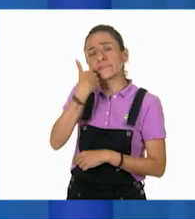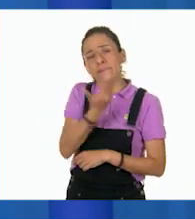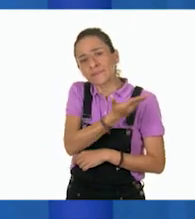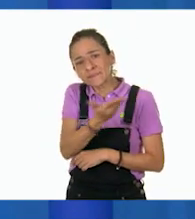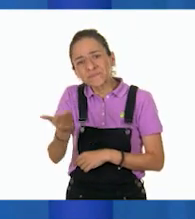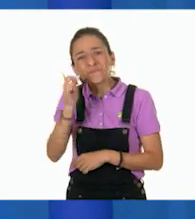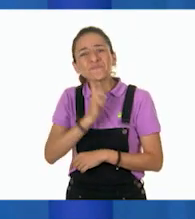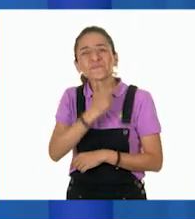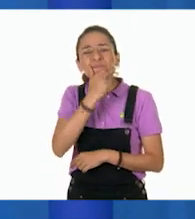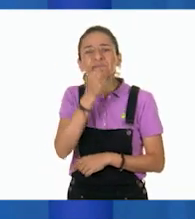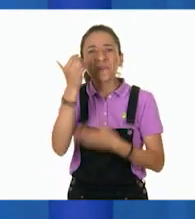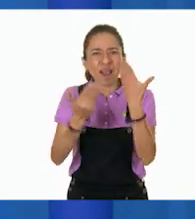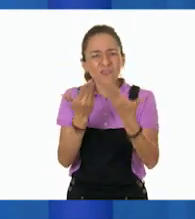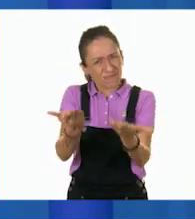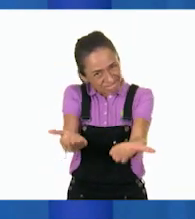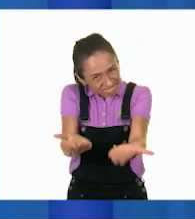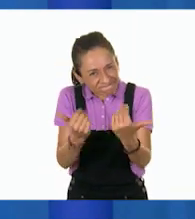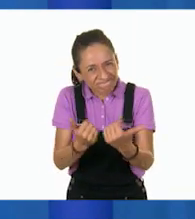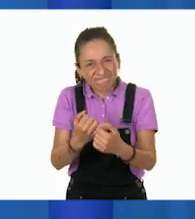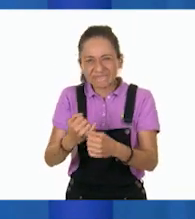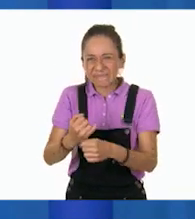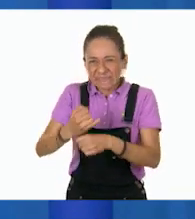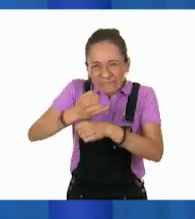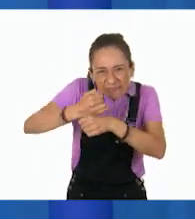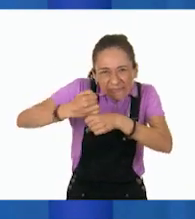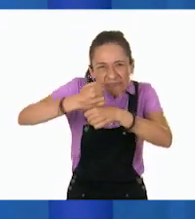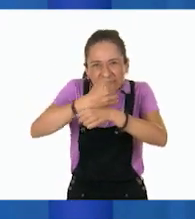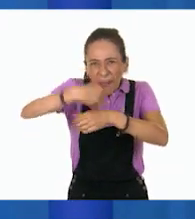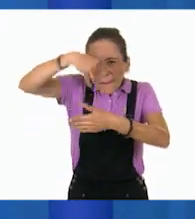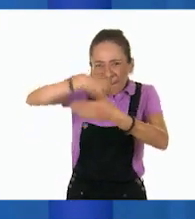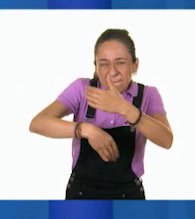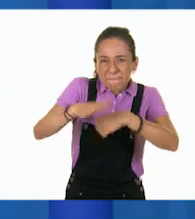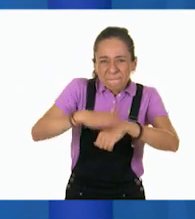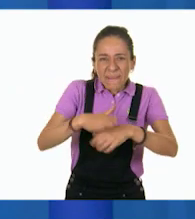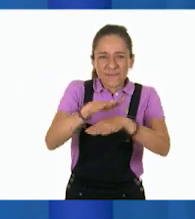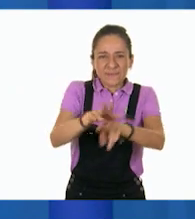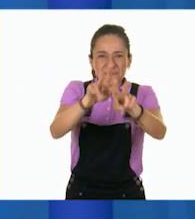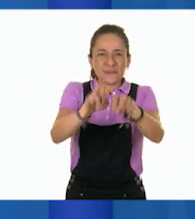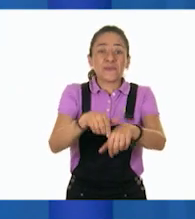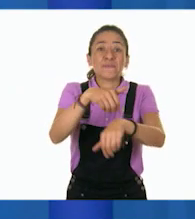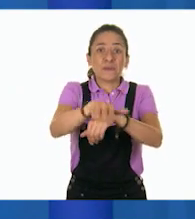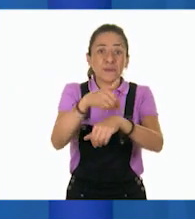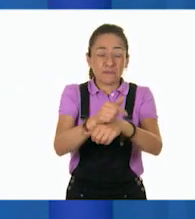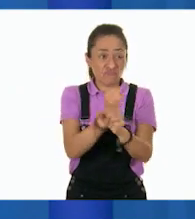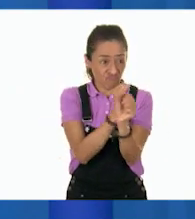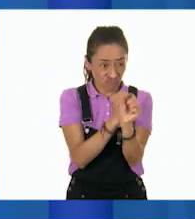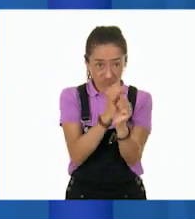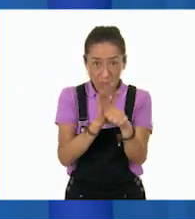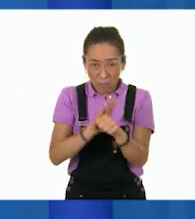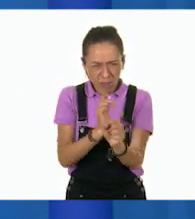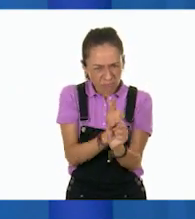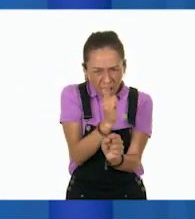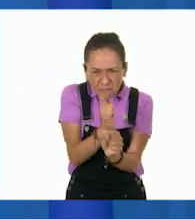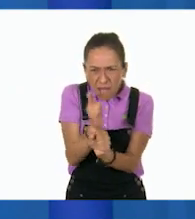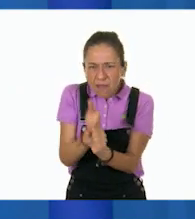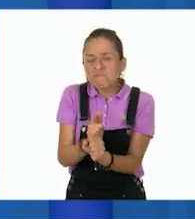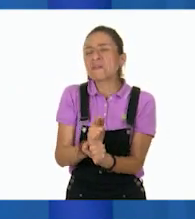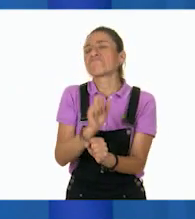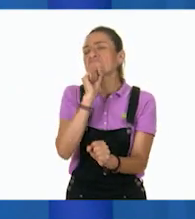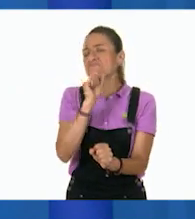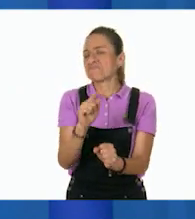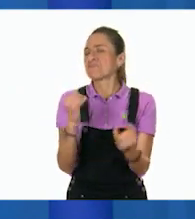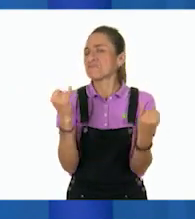indagando acerca de los números. Mientras más los conocemos, más cosas interesantes encontramos y además desarrollamos nuestras